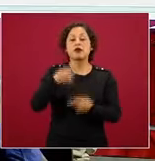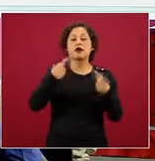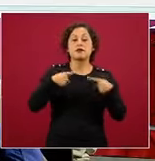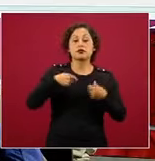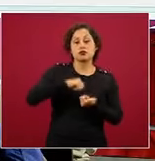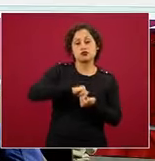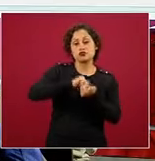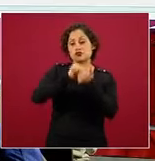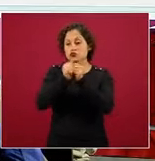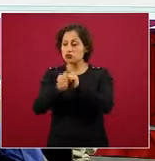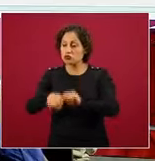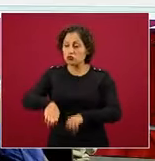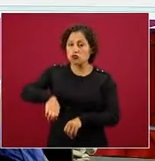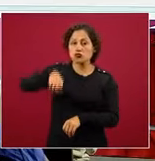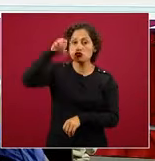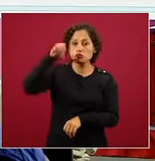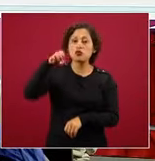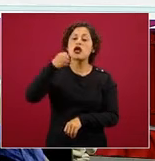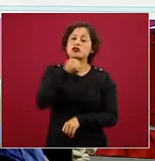por favor.